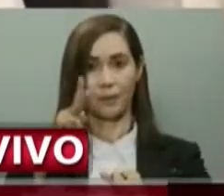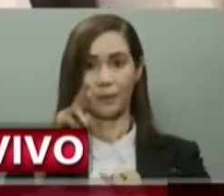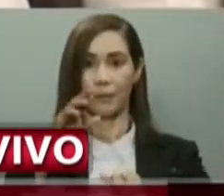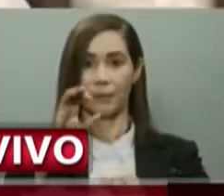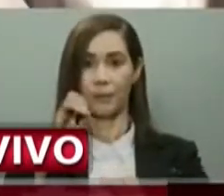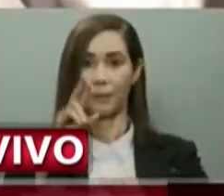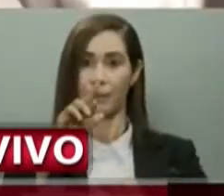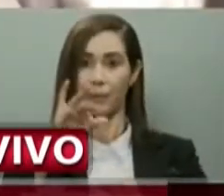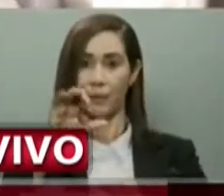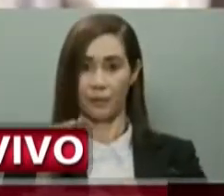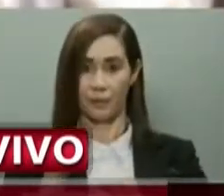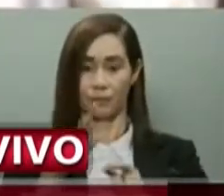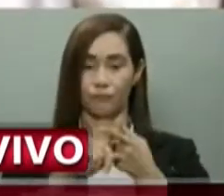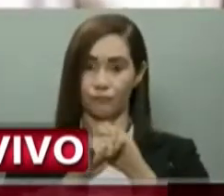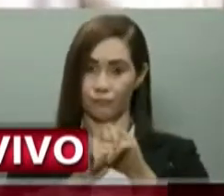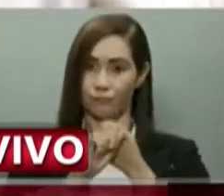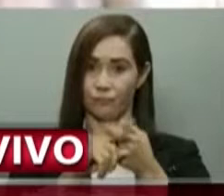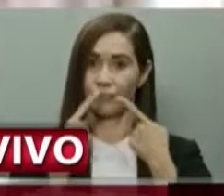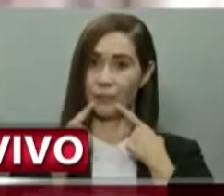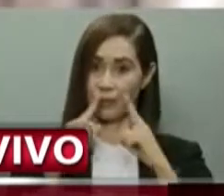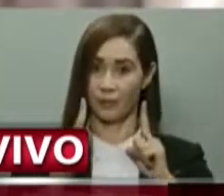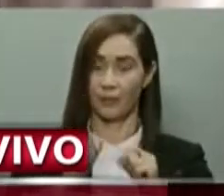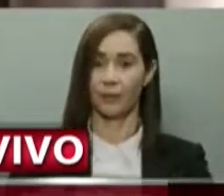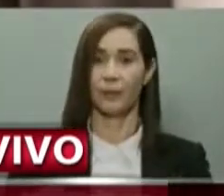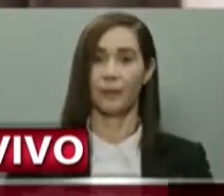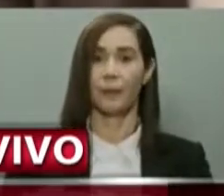amigos de la prensa,